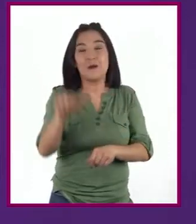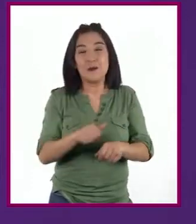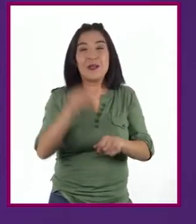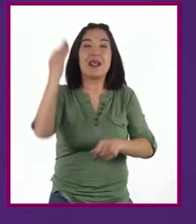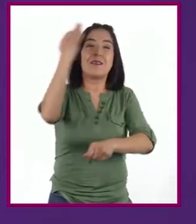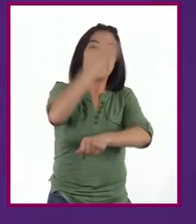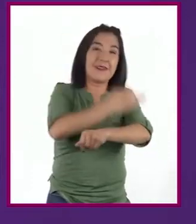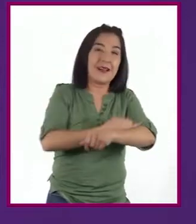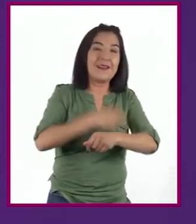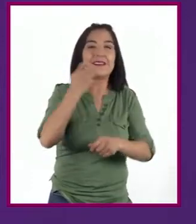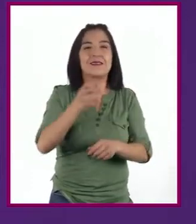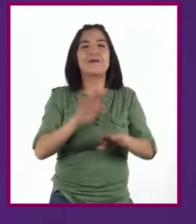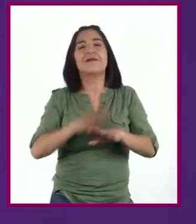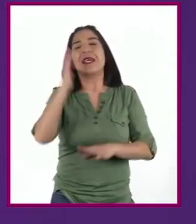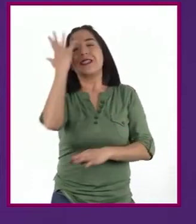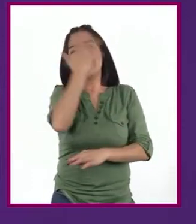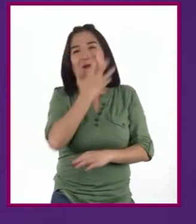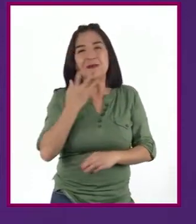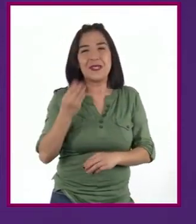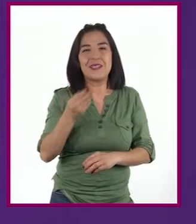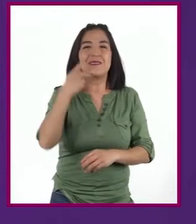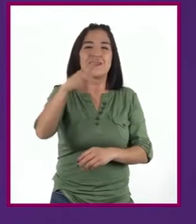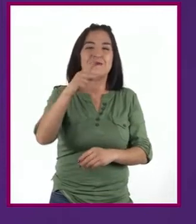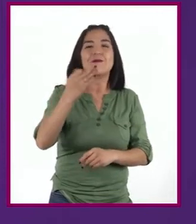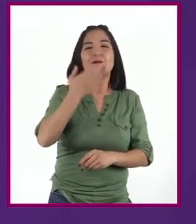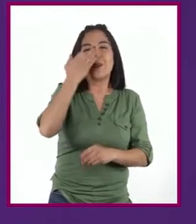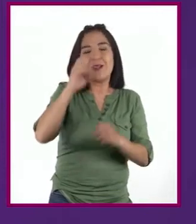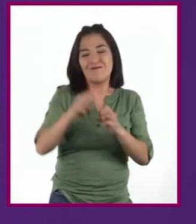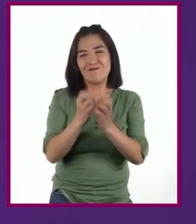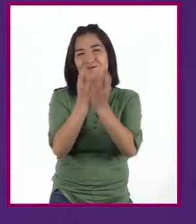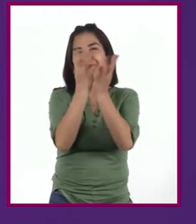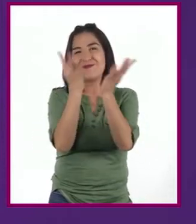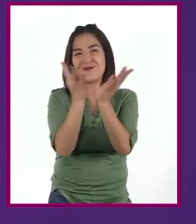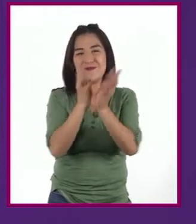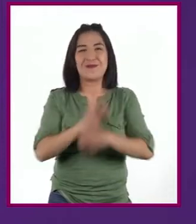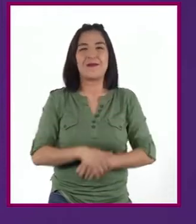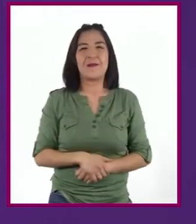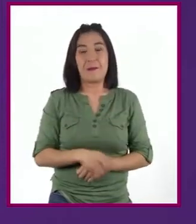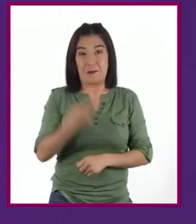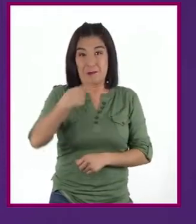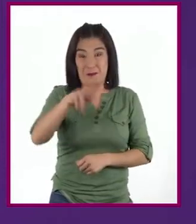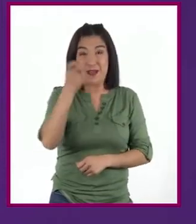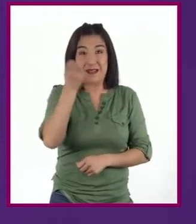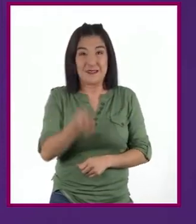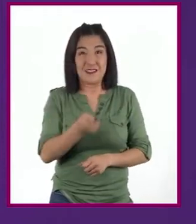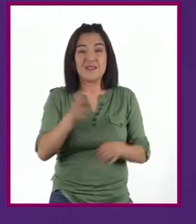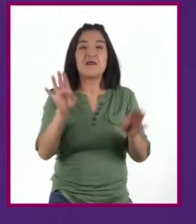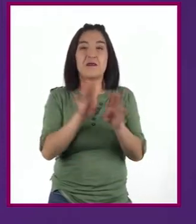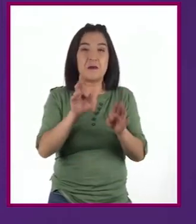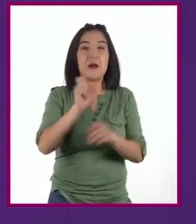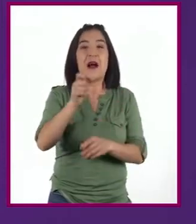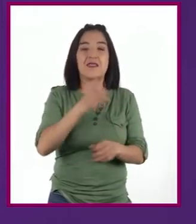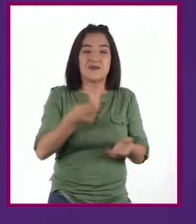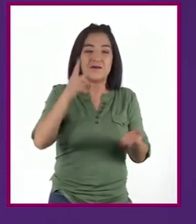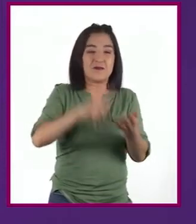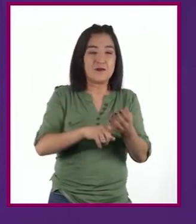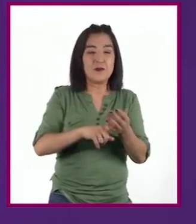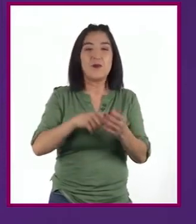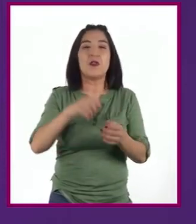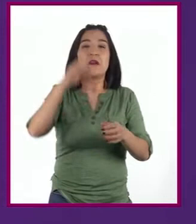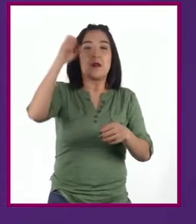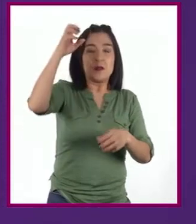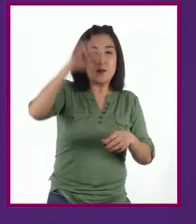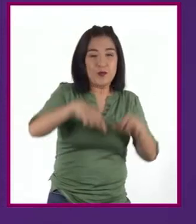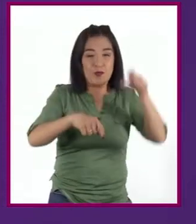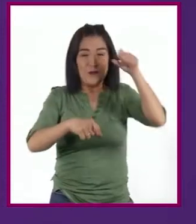tarde, aún las más hermosas, sus flores se abrirán. Pero aquellas cuajadas de rocío, cuyas